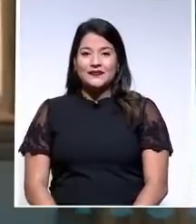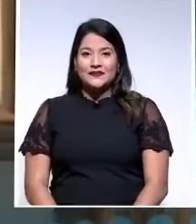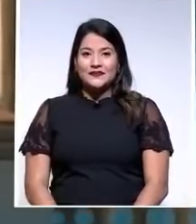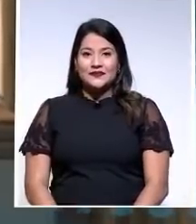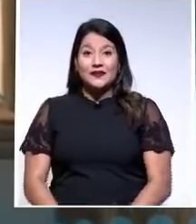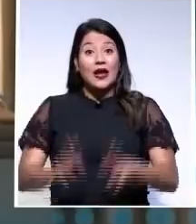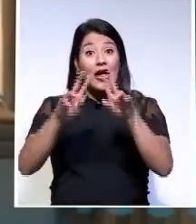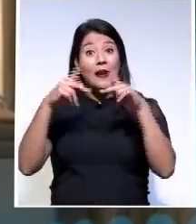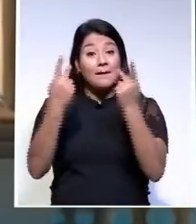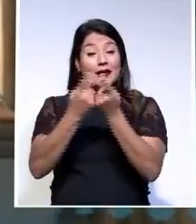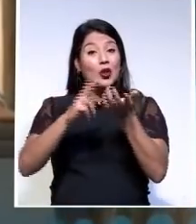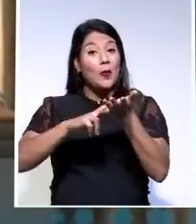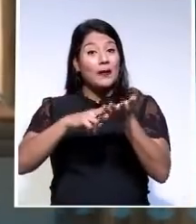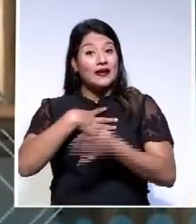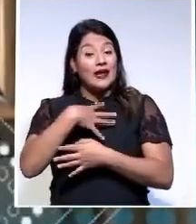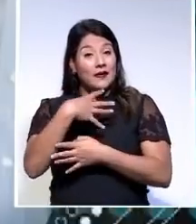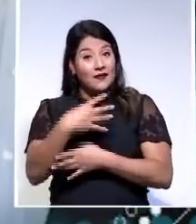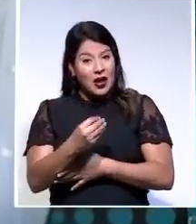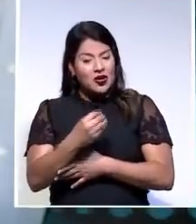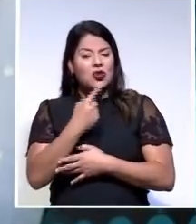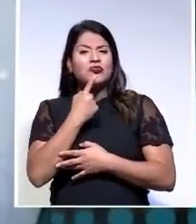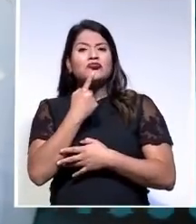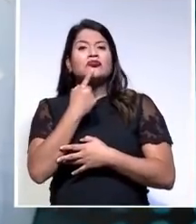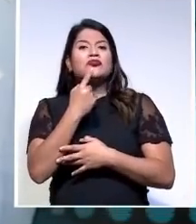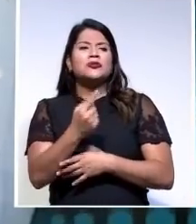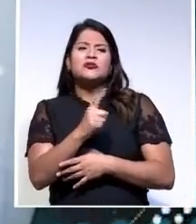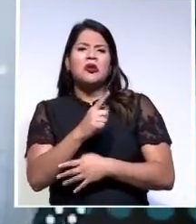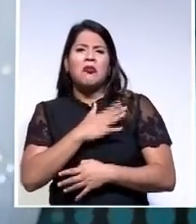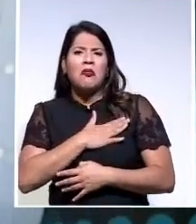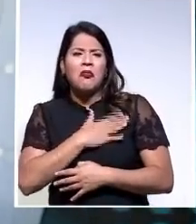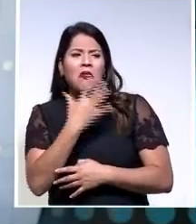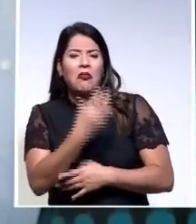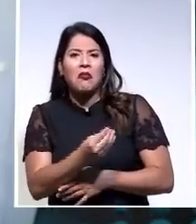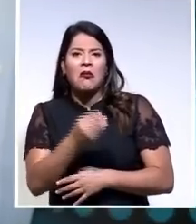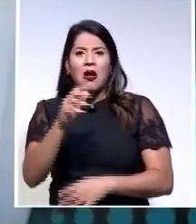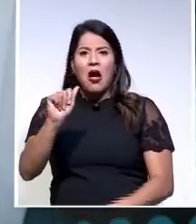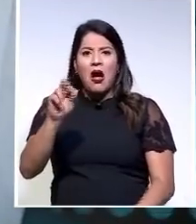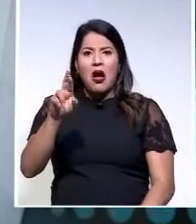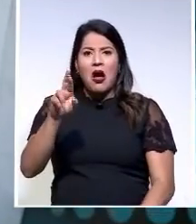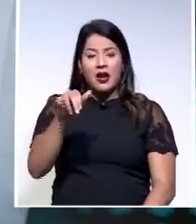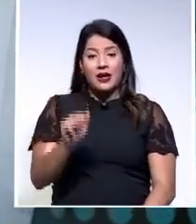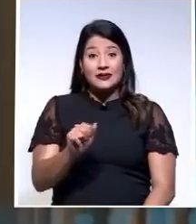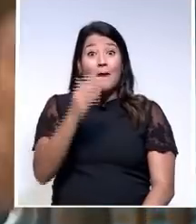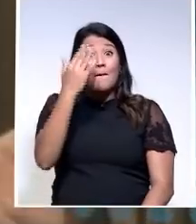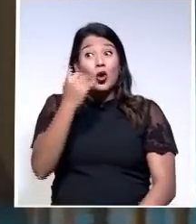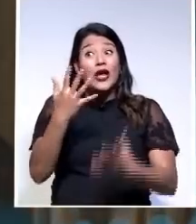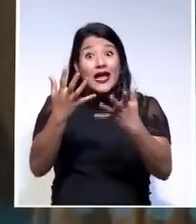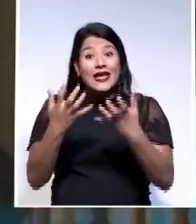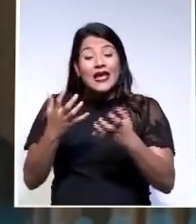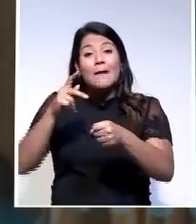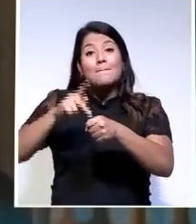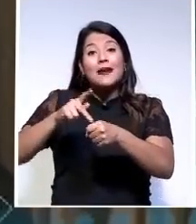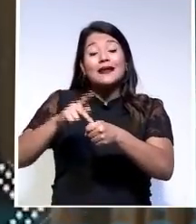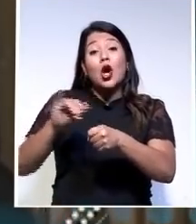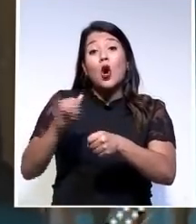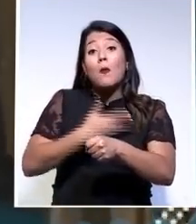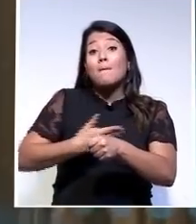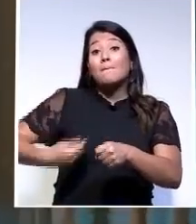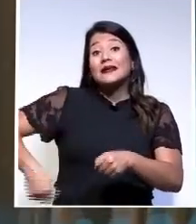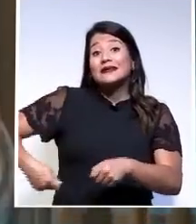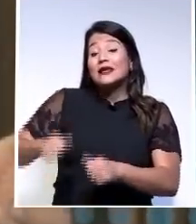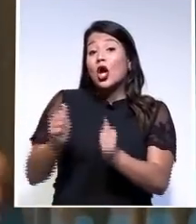En el Partido de Liberación Nacional no lamentan la salida de figuras como Rolando Araya, quien buscará la presidencia con otro partido. Aseguran que